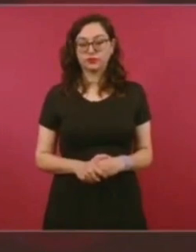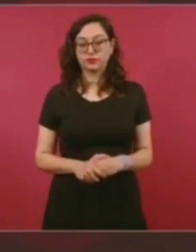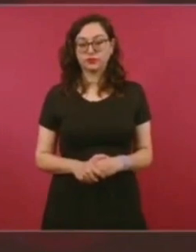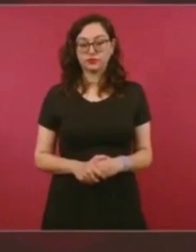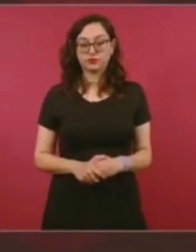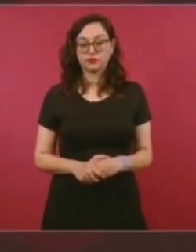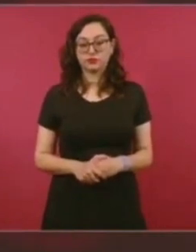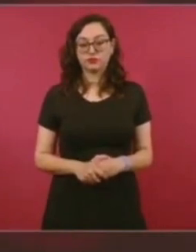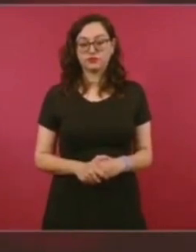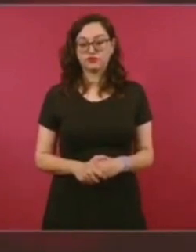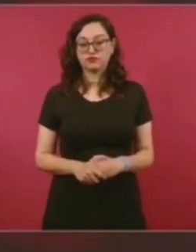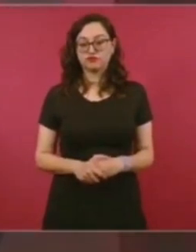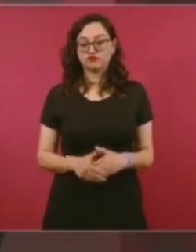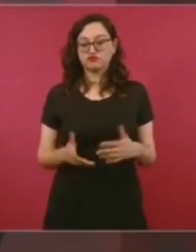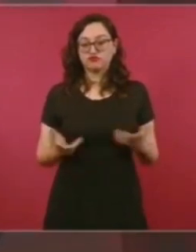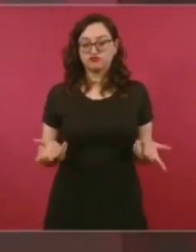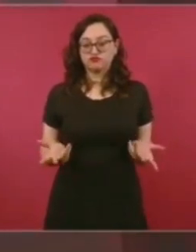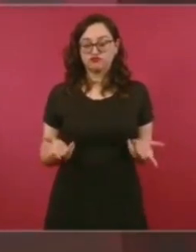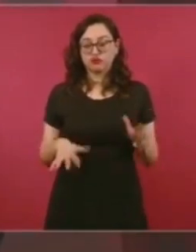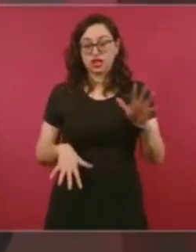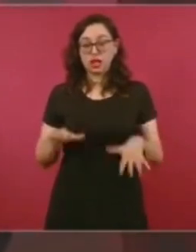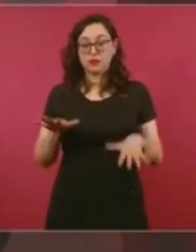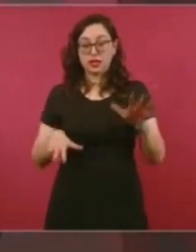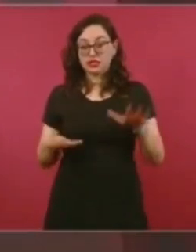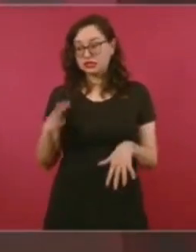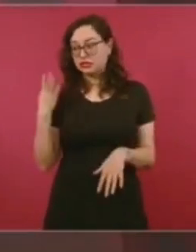de El zigzagueo